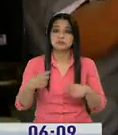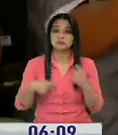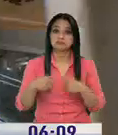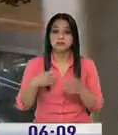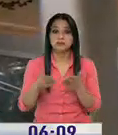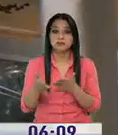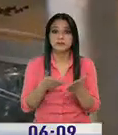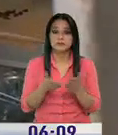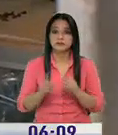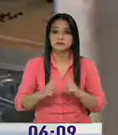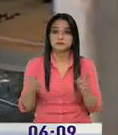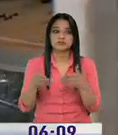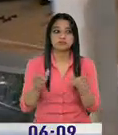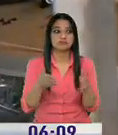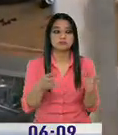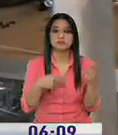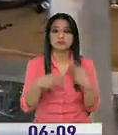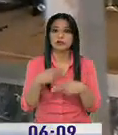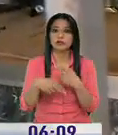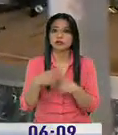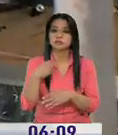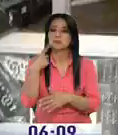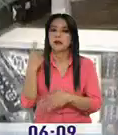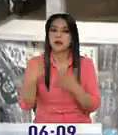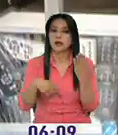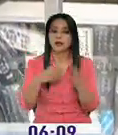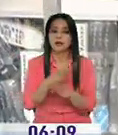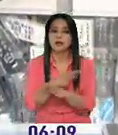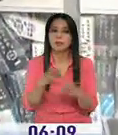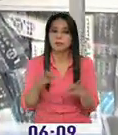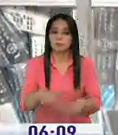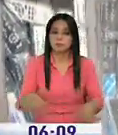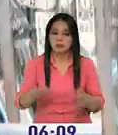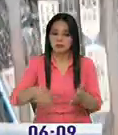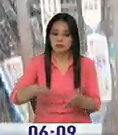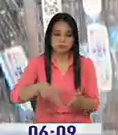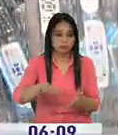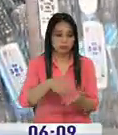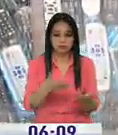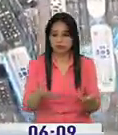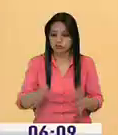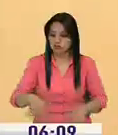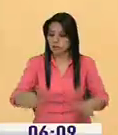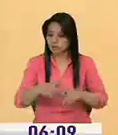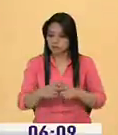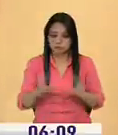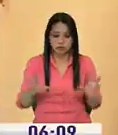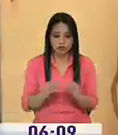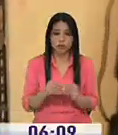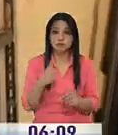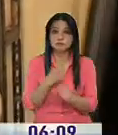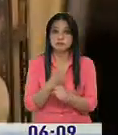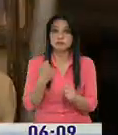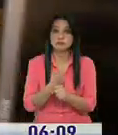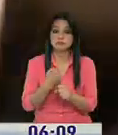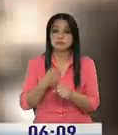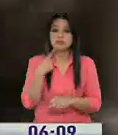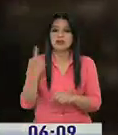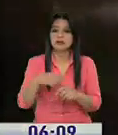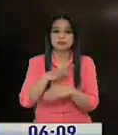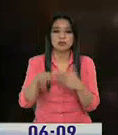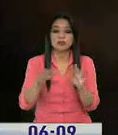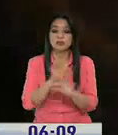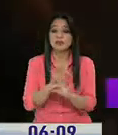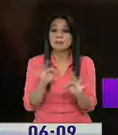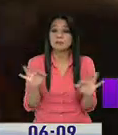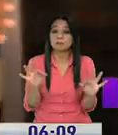servicios aperturaron sus negocios con la finalidad de limpiar la mercadería y herramientas, con miras a mantener todo desinfectado